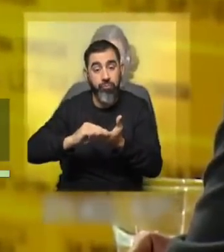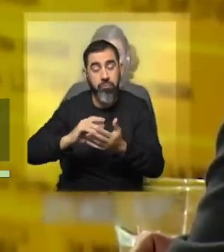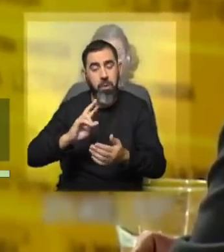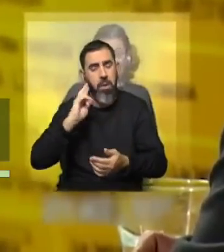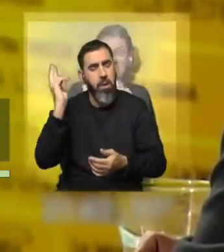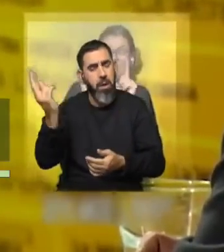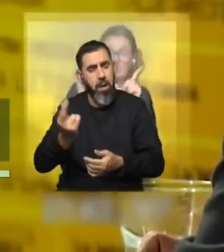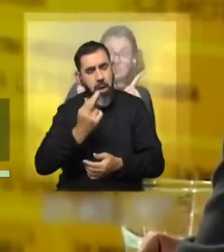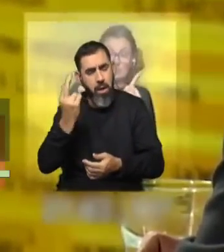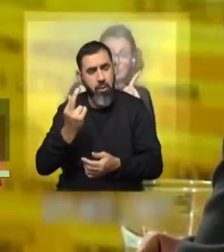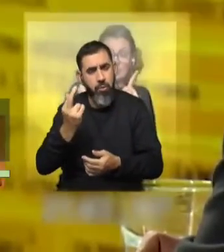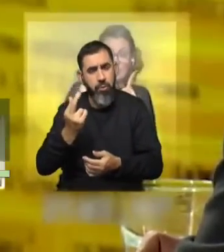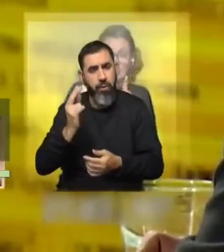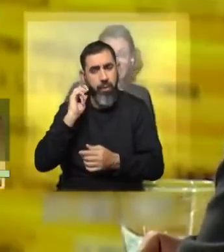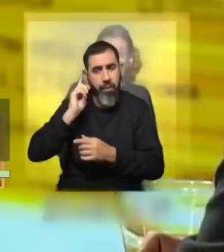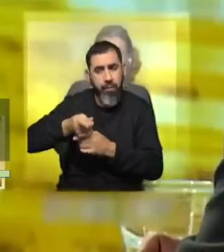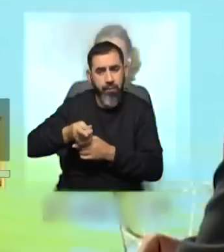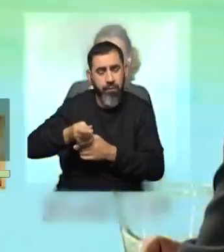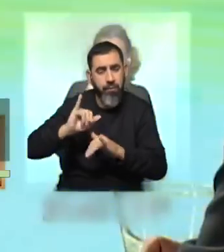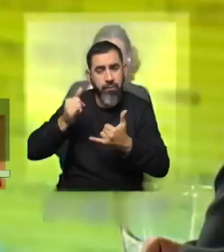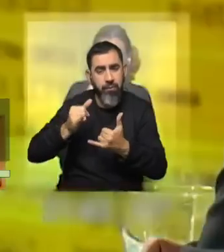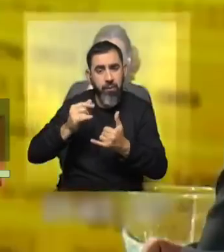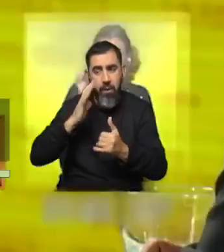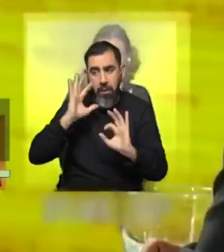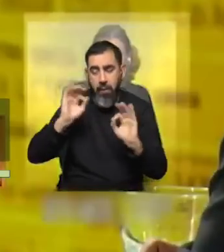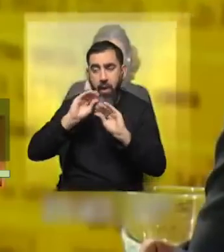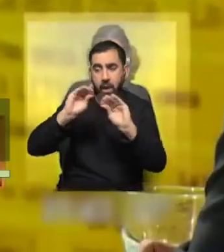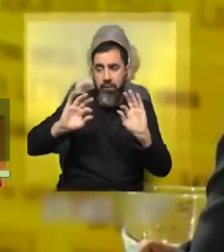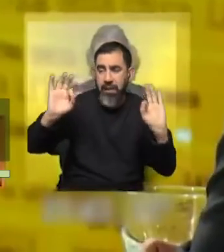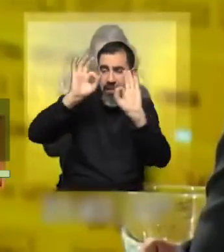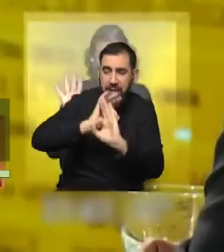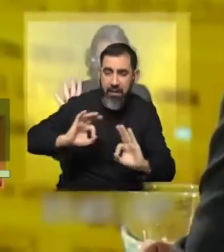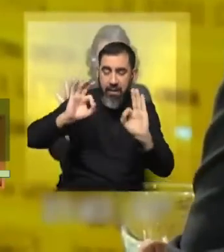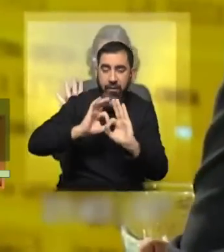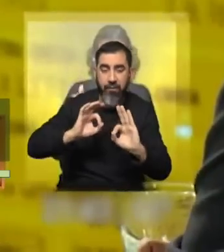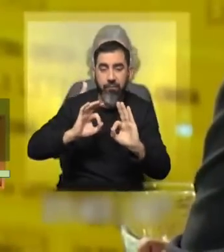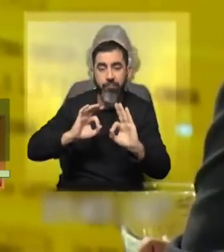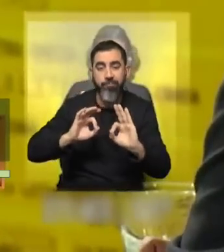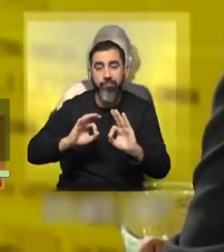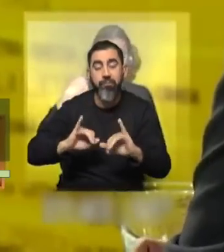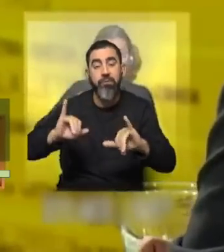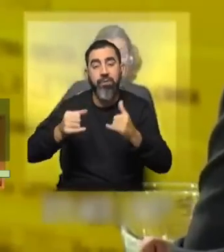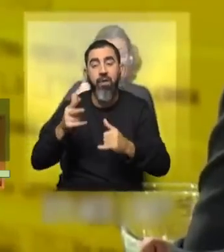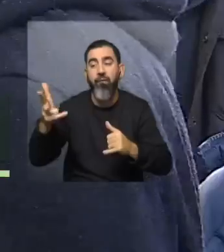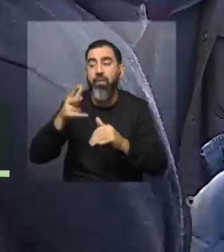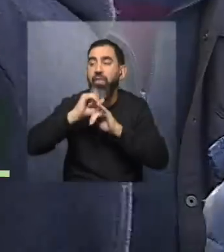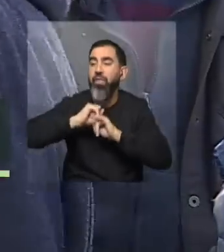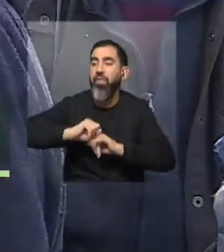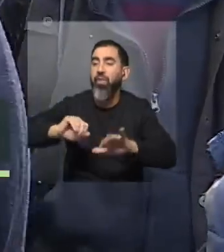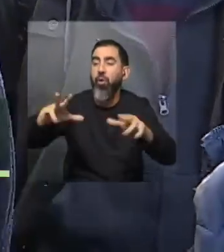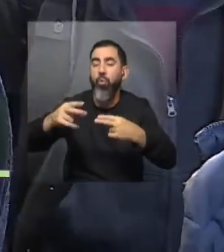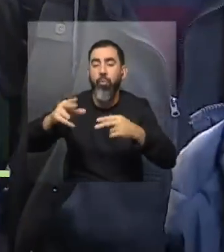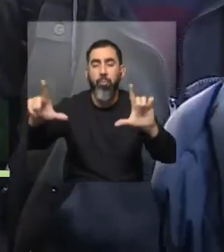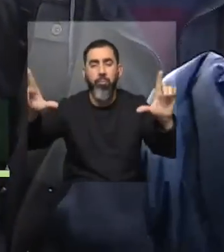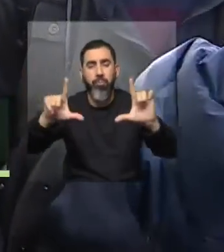la atención que apenas resuelto eso y sin haber sido nadie notificado ni se haya comenzado el proceso, ya circule por la prensa un